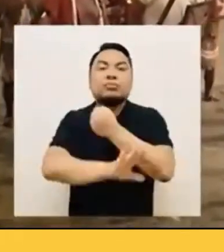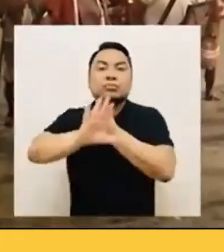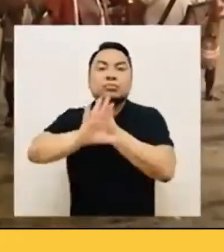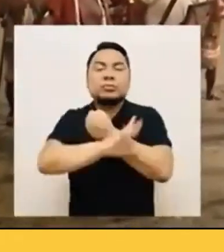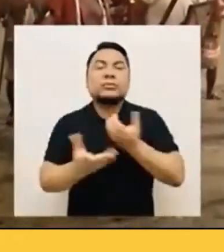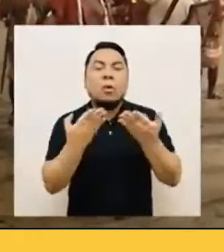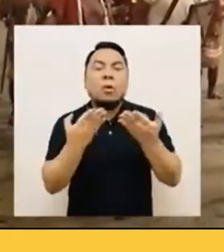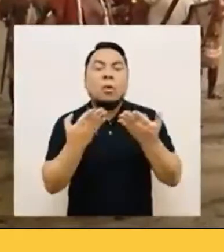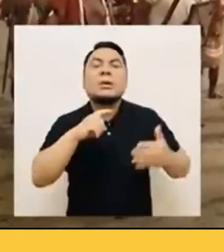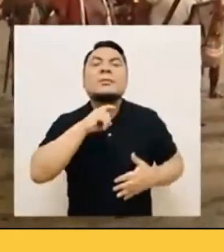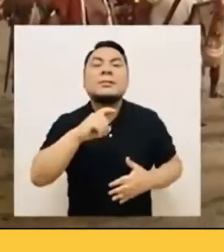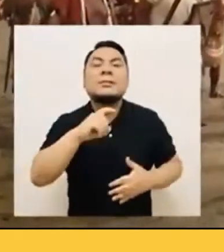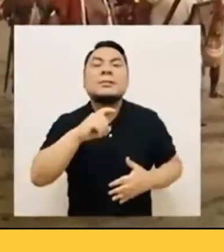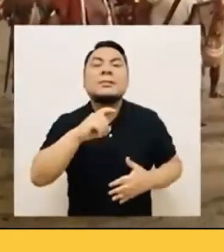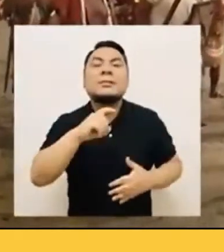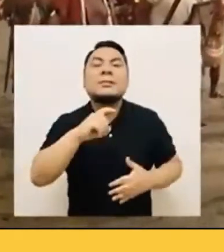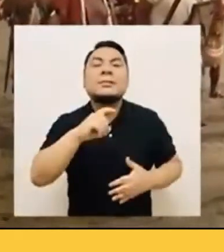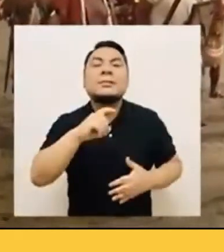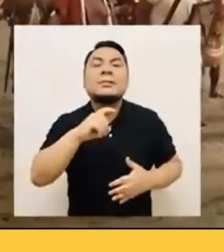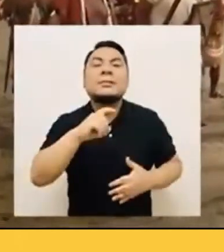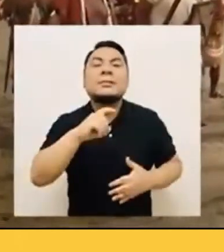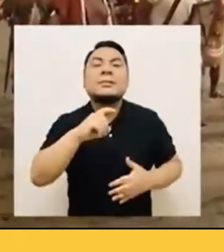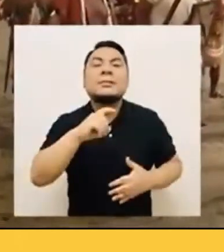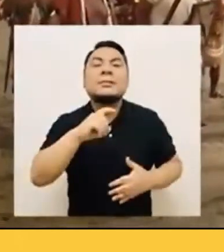están cubiertos por adornos de metal.